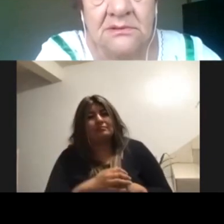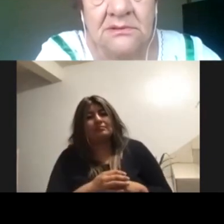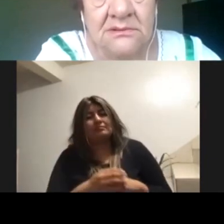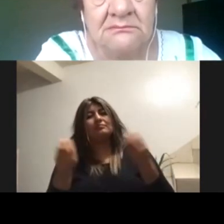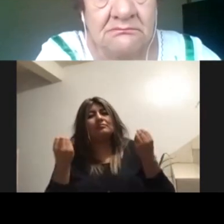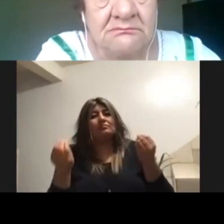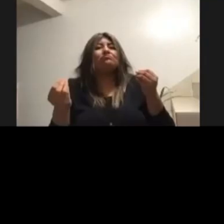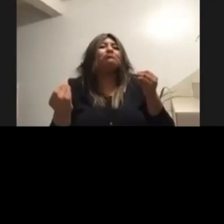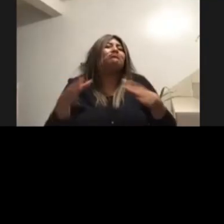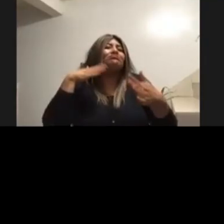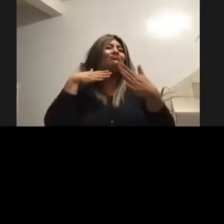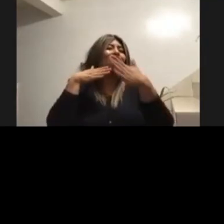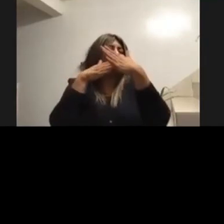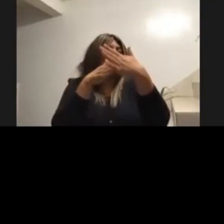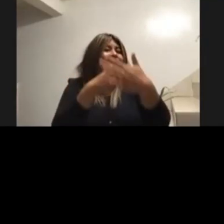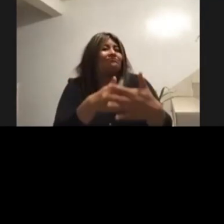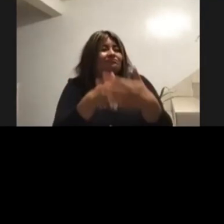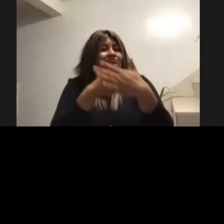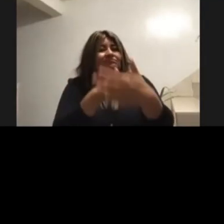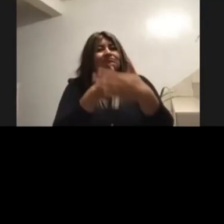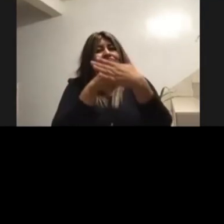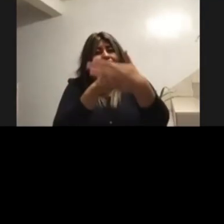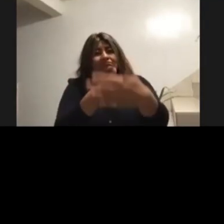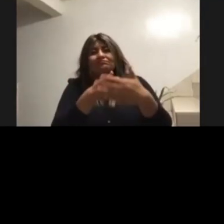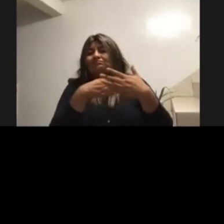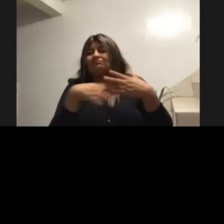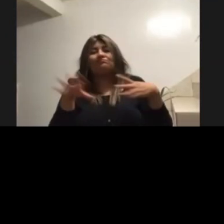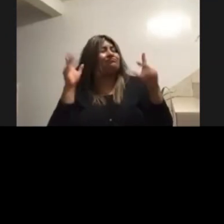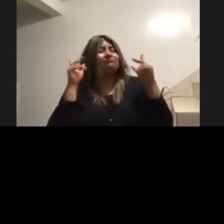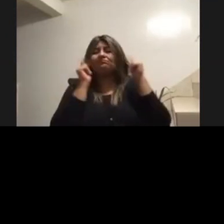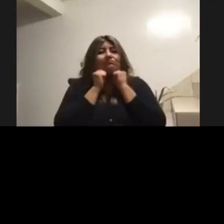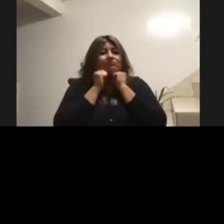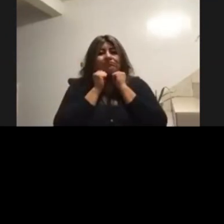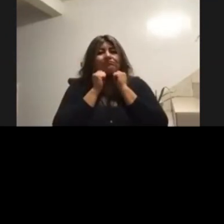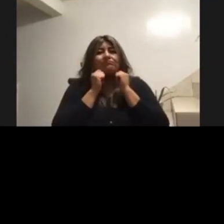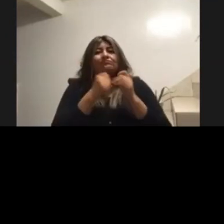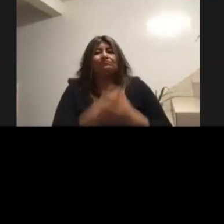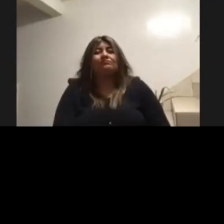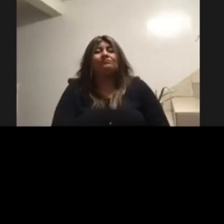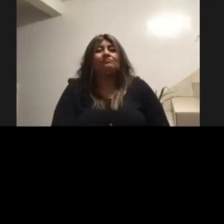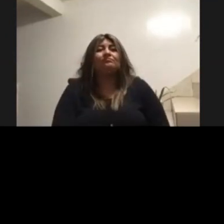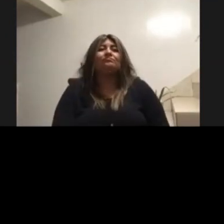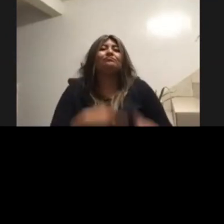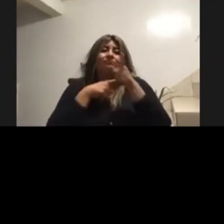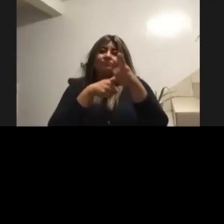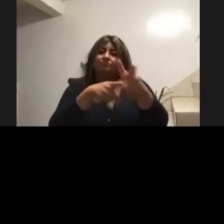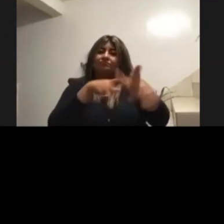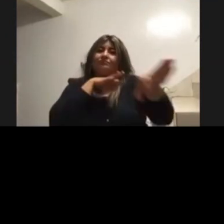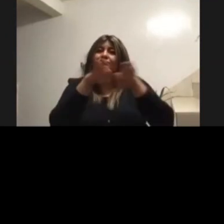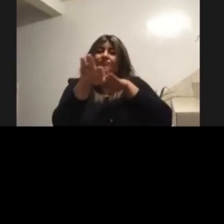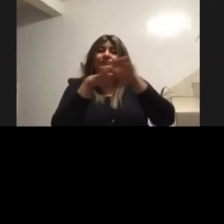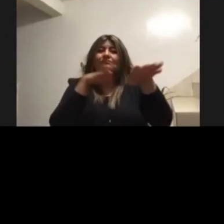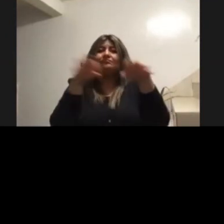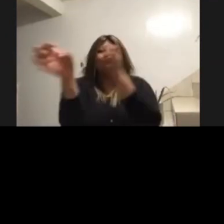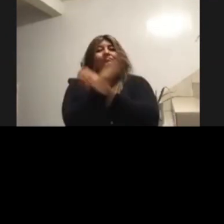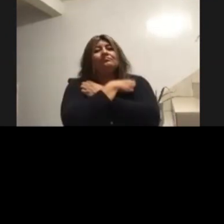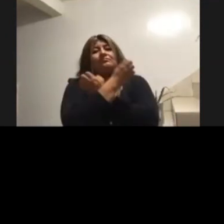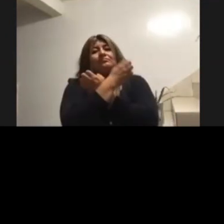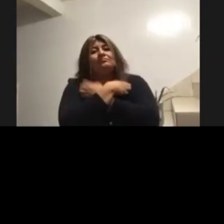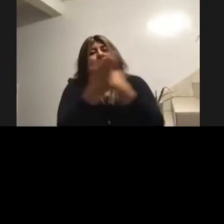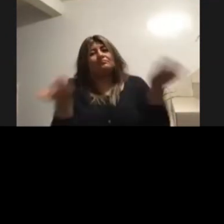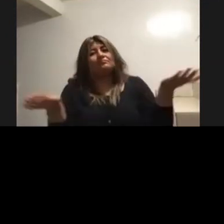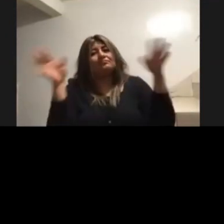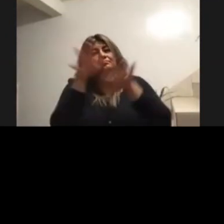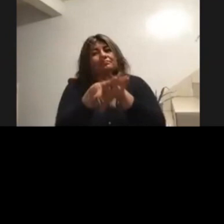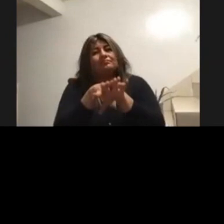barreras, es no detenernos para realmente poder tener una educación inclusiva que sea reflejo y que ayude